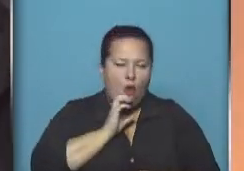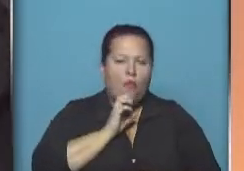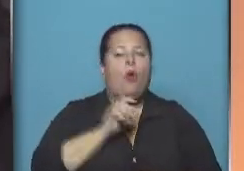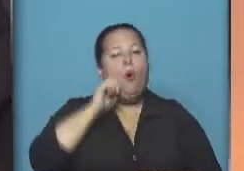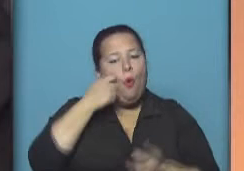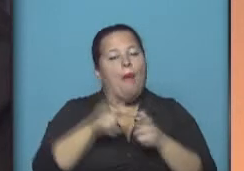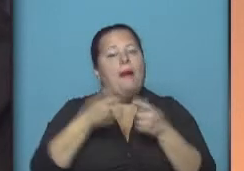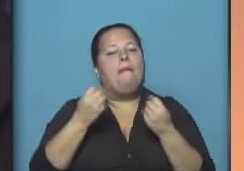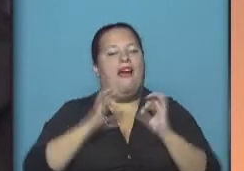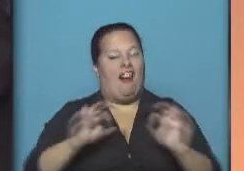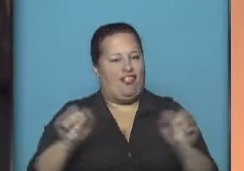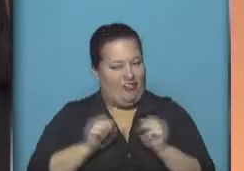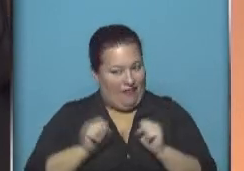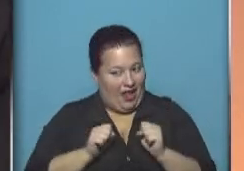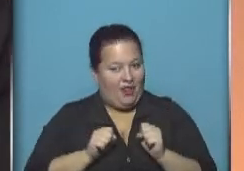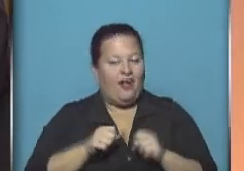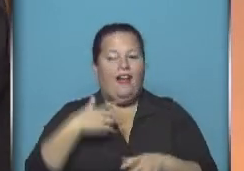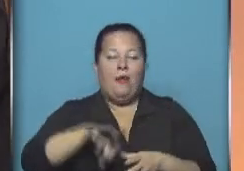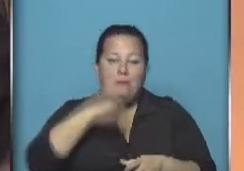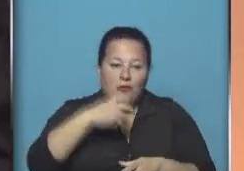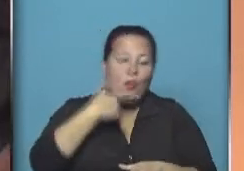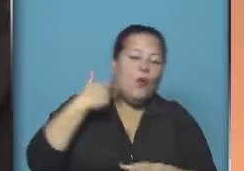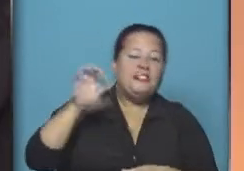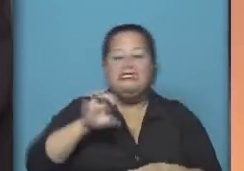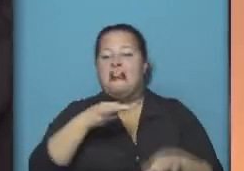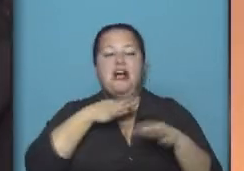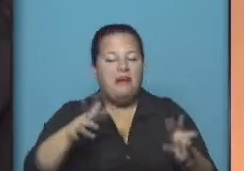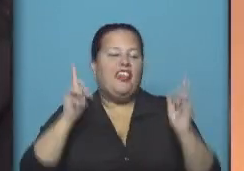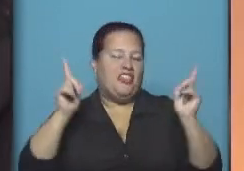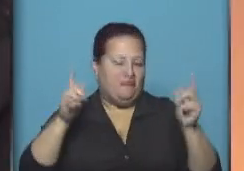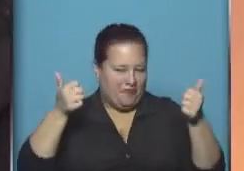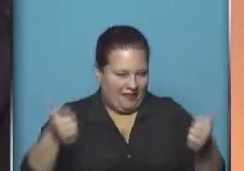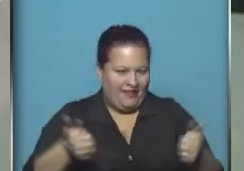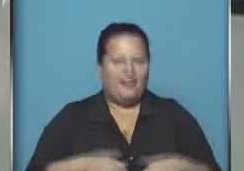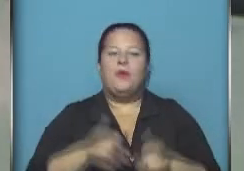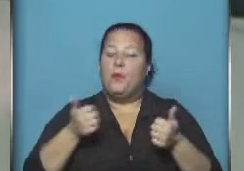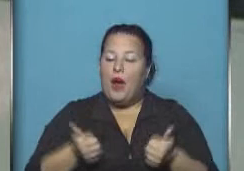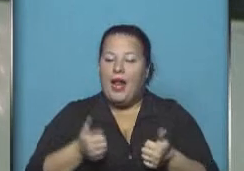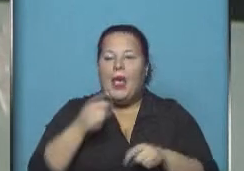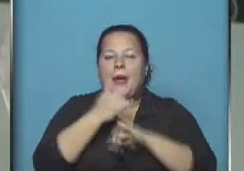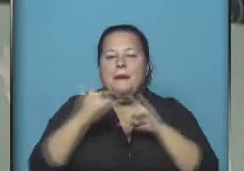buena película como para las vacaciones de invierno, se compra el pochoclo dulce ensalado y la va a pasar un muy buen momento. Bueno, un